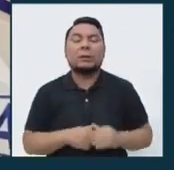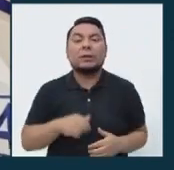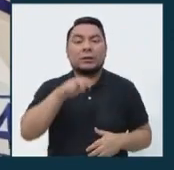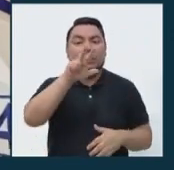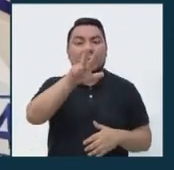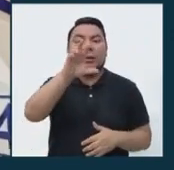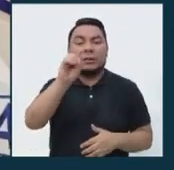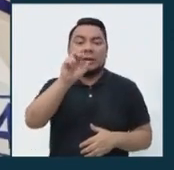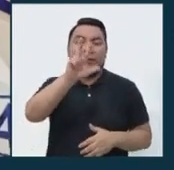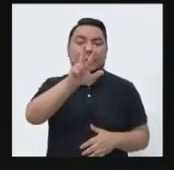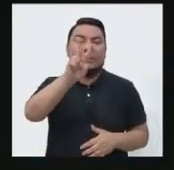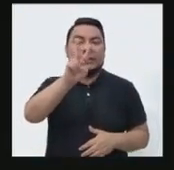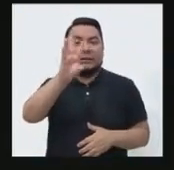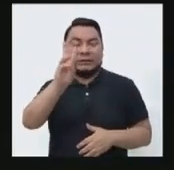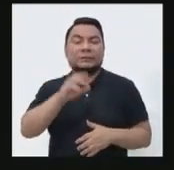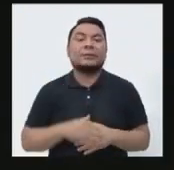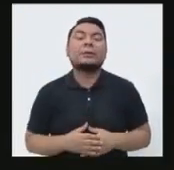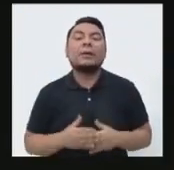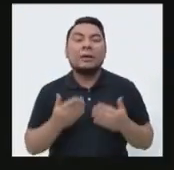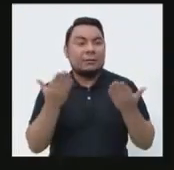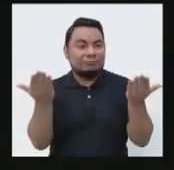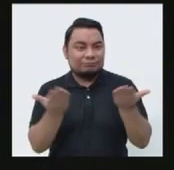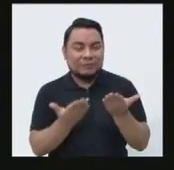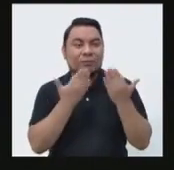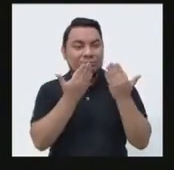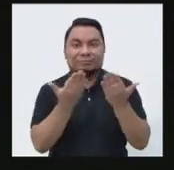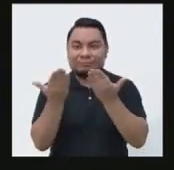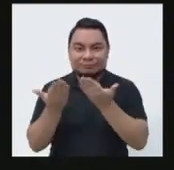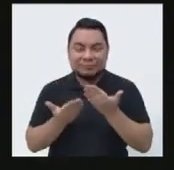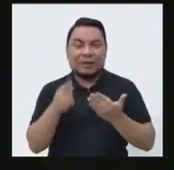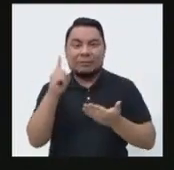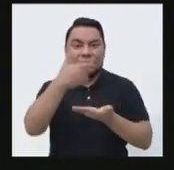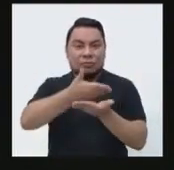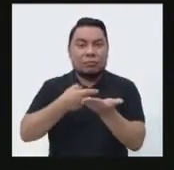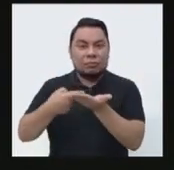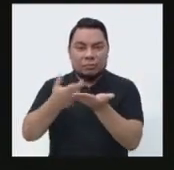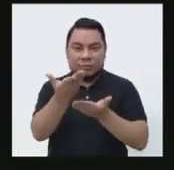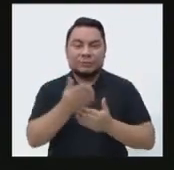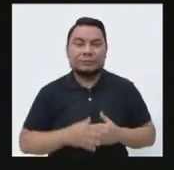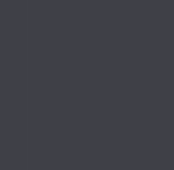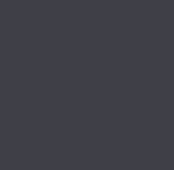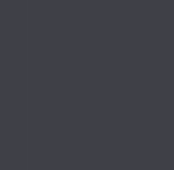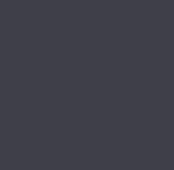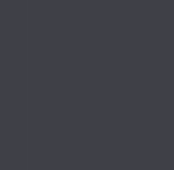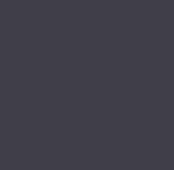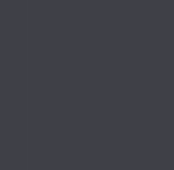3326. Bienvenidos a ambos a nuestro primer segmento, La Propuesta Bandera.